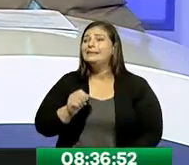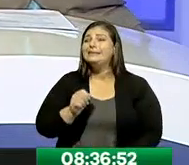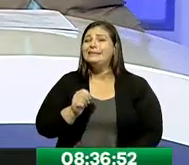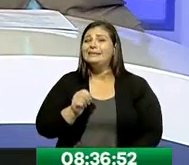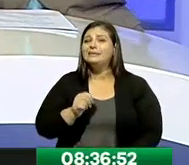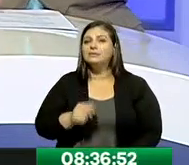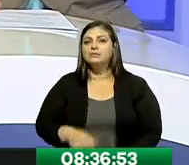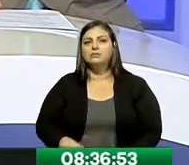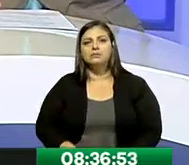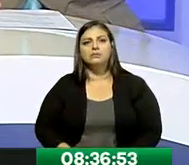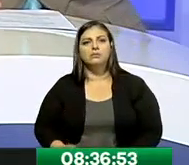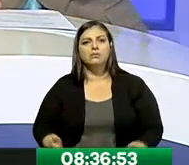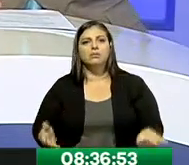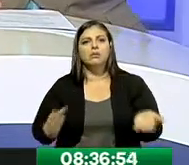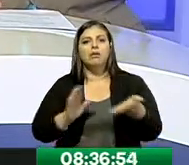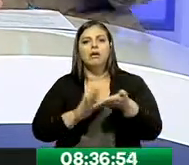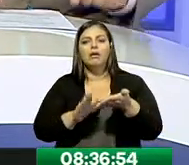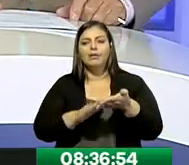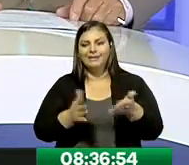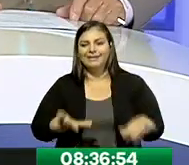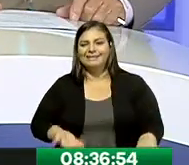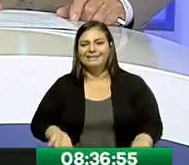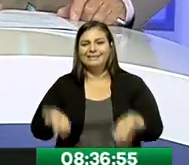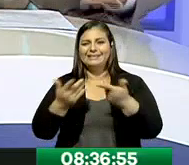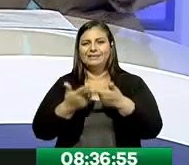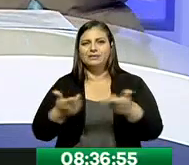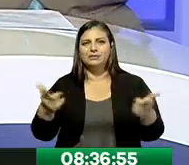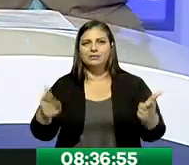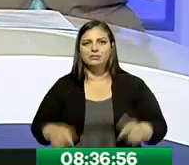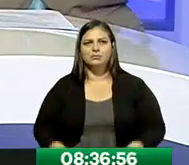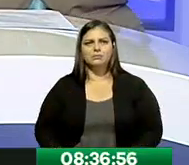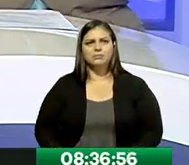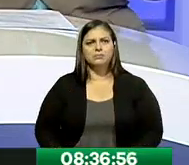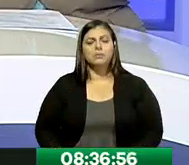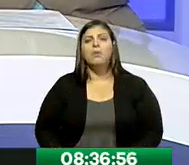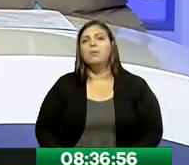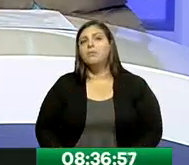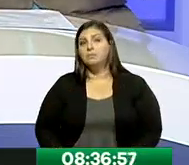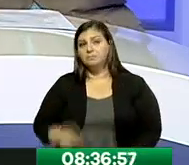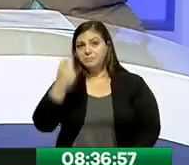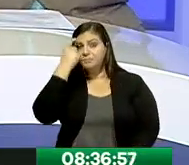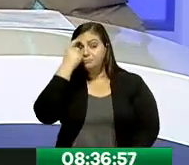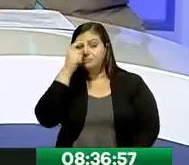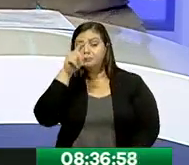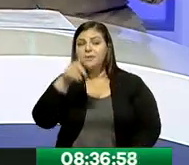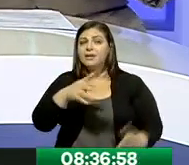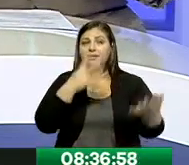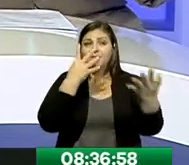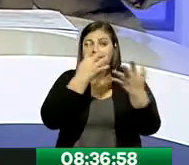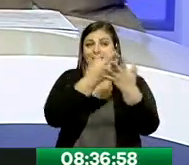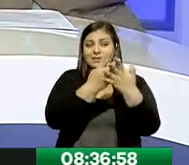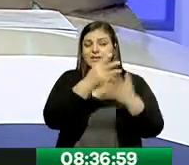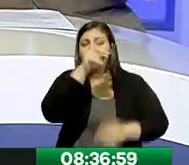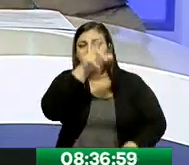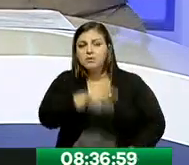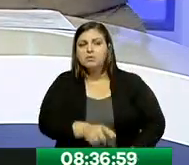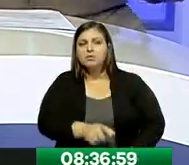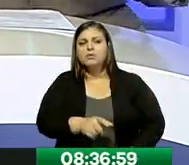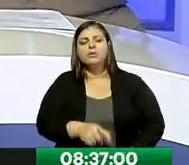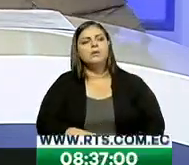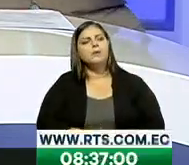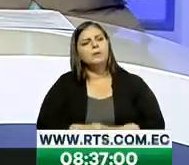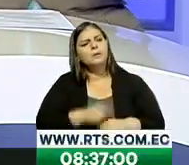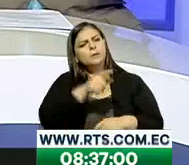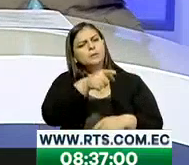hasta ahora, y tengo tiempo preguntando, nadie dice esta boca es mía, ¿de qué sirven y cuánto